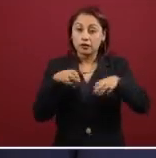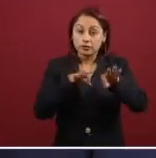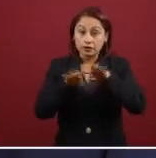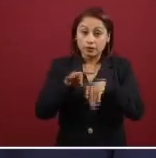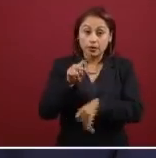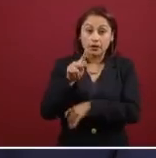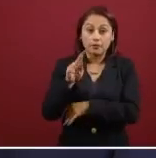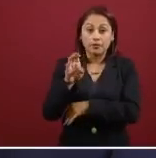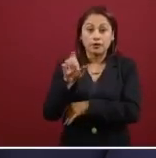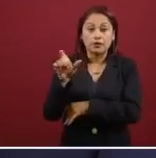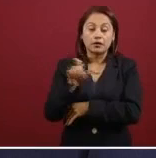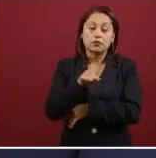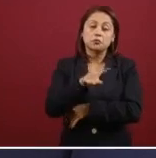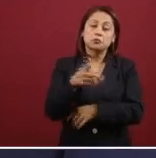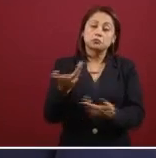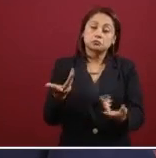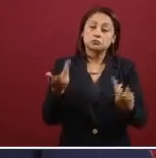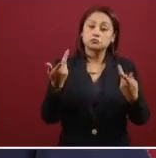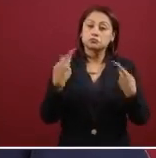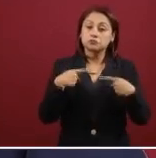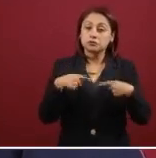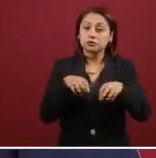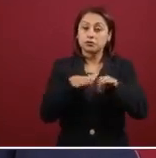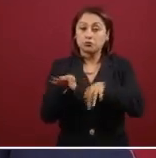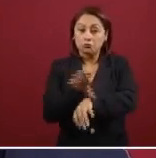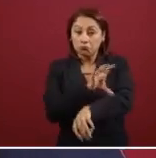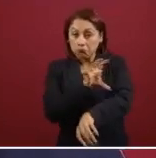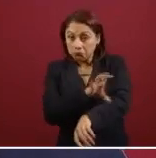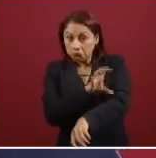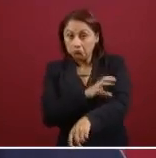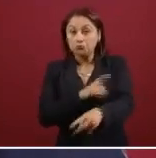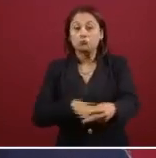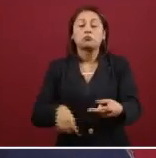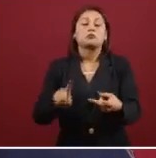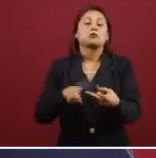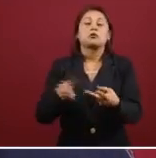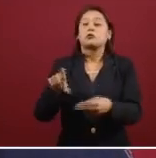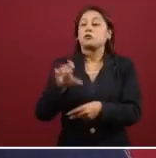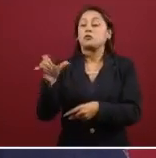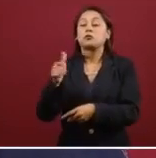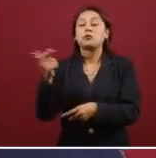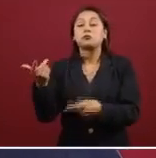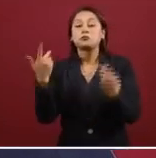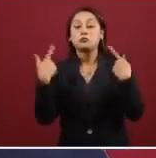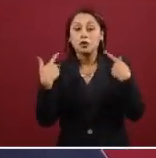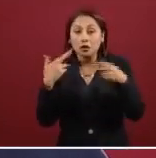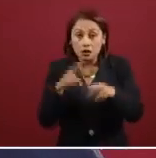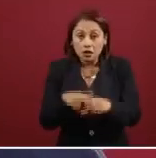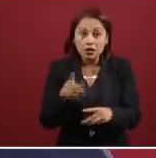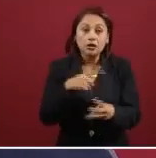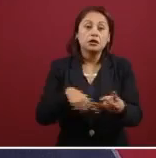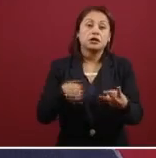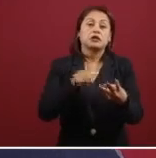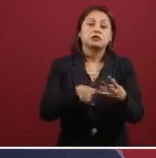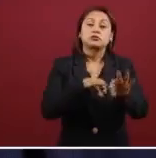los trabajadores electricistas, los maestros, los trabajadores de la